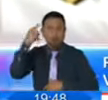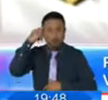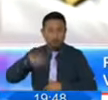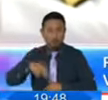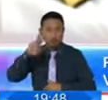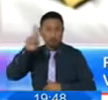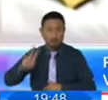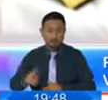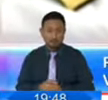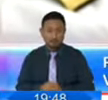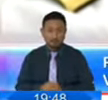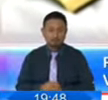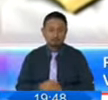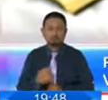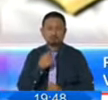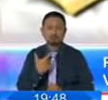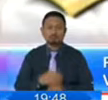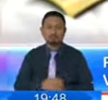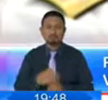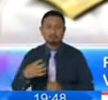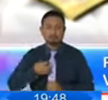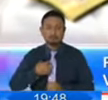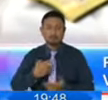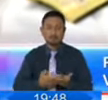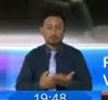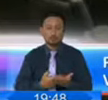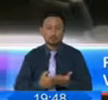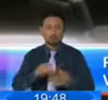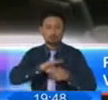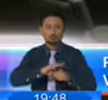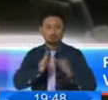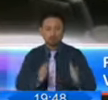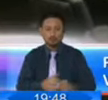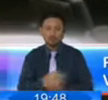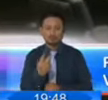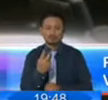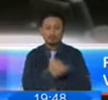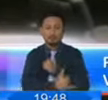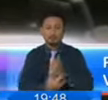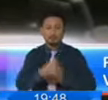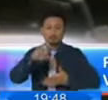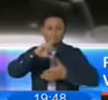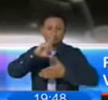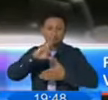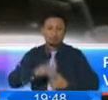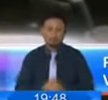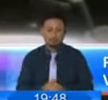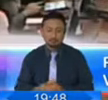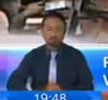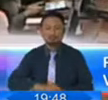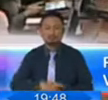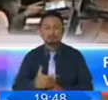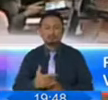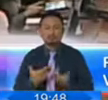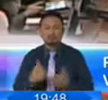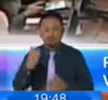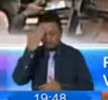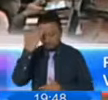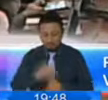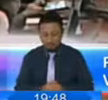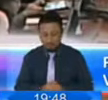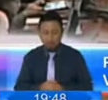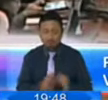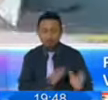de Nicolás Maduro, en la que se critica la reunión de los cancilleres de 12 países de Latinoamérica, en la cual se conoció la ruptura de